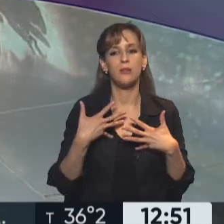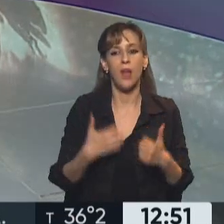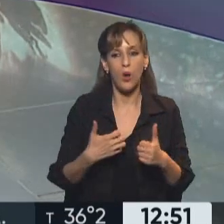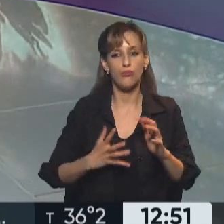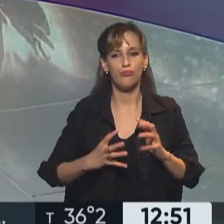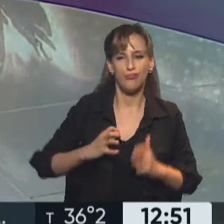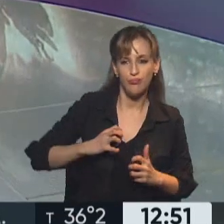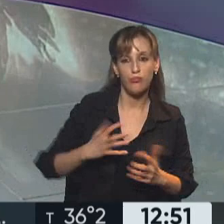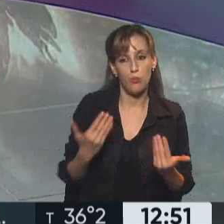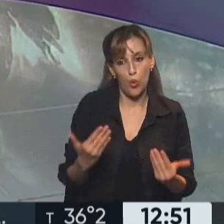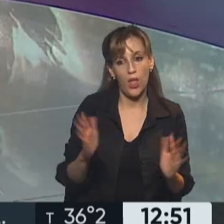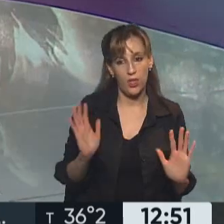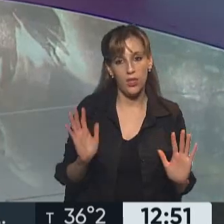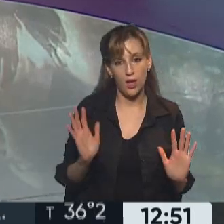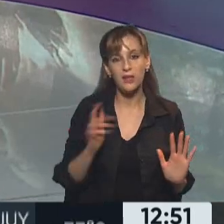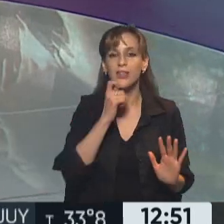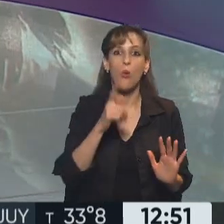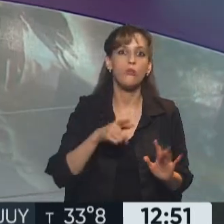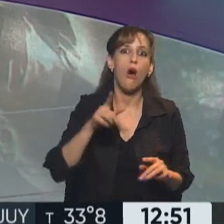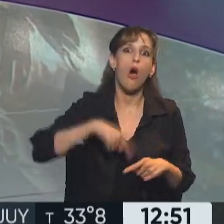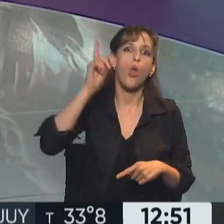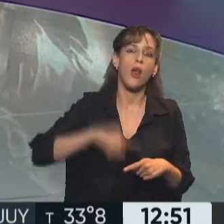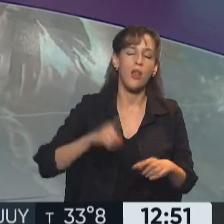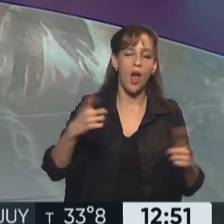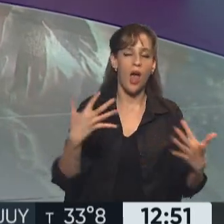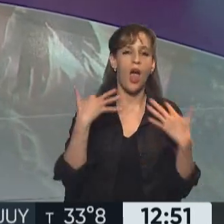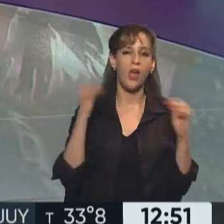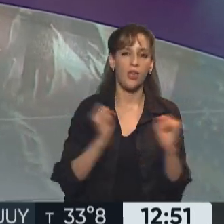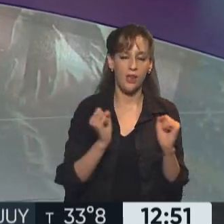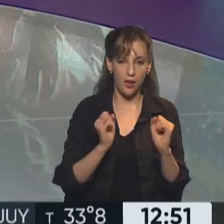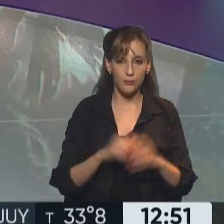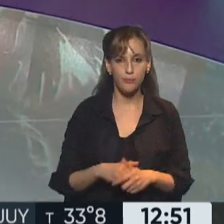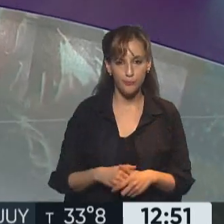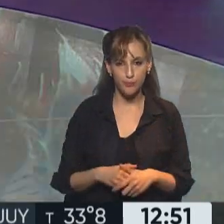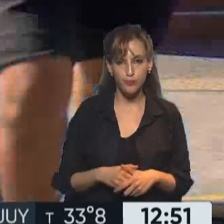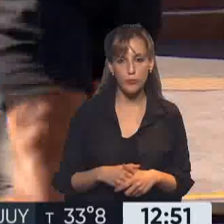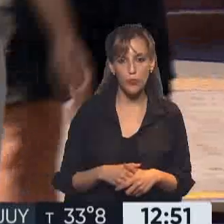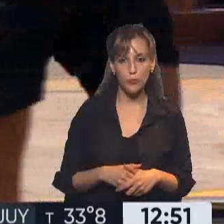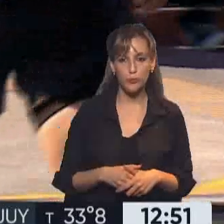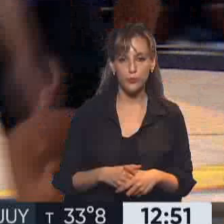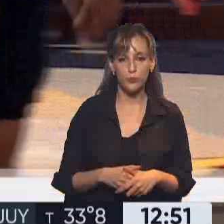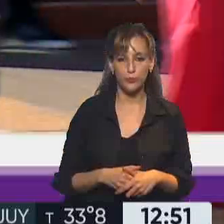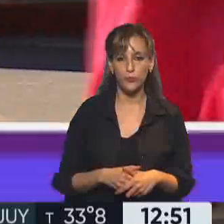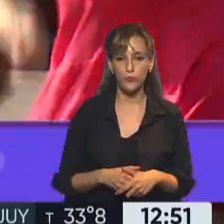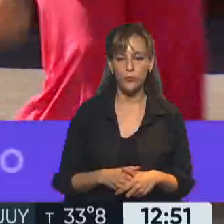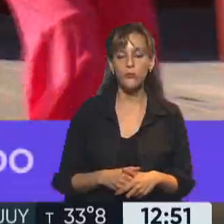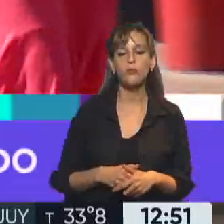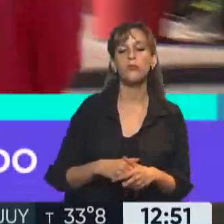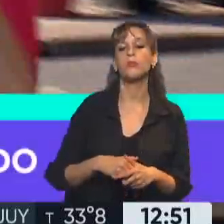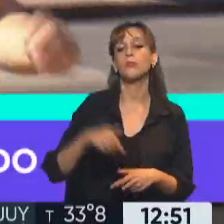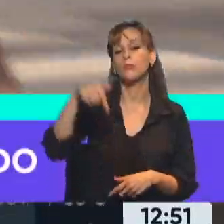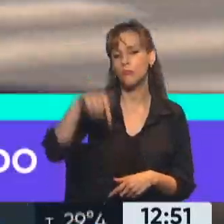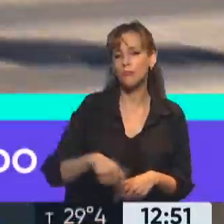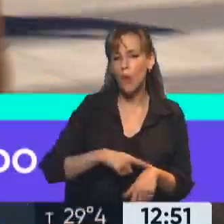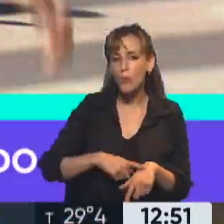extremar precisamente el uso del aire acondicionado. En este caso, la recomendación de una neumonóloga. En estos días de intenso